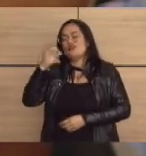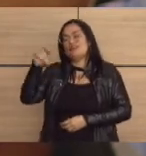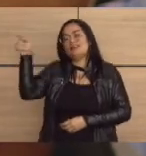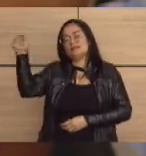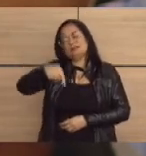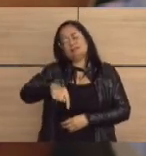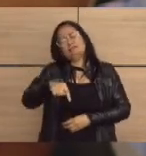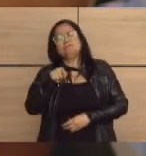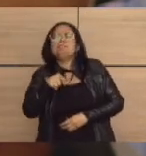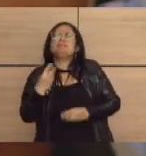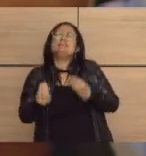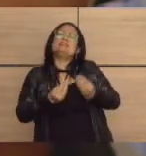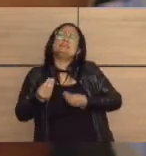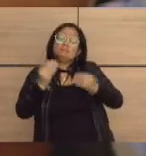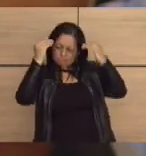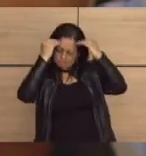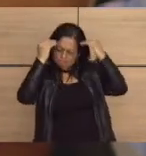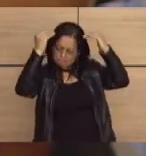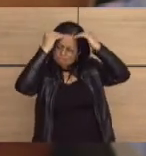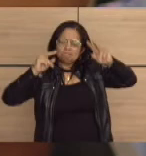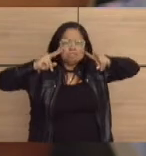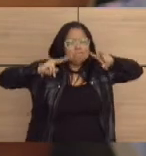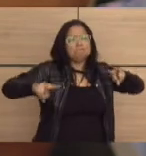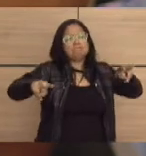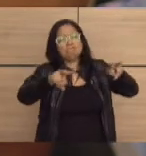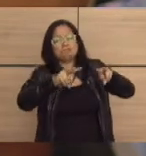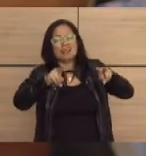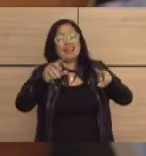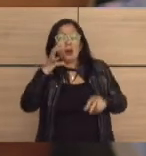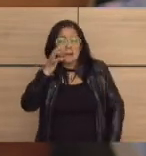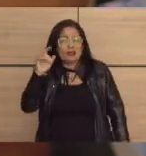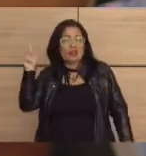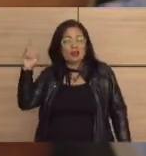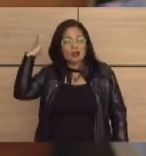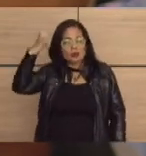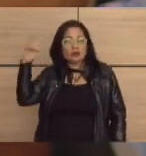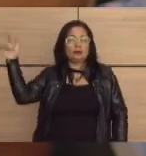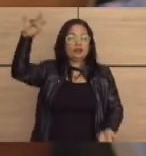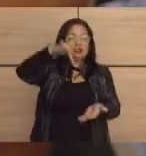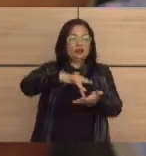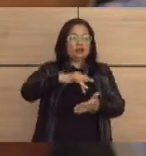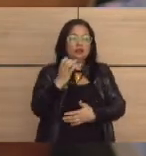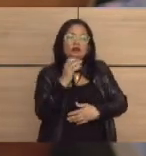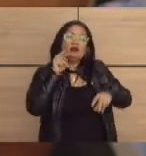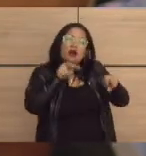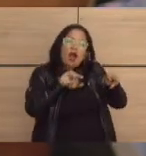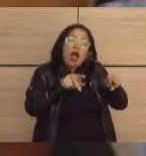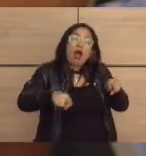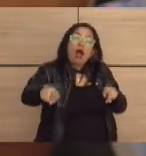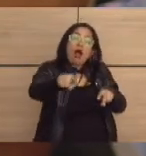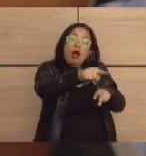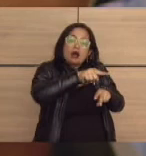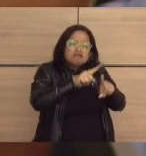y con él toda la sabiduría de la ilustración europea para descubrir que aquí estaba la